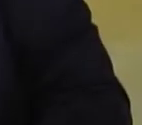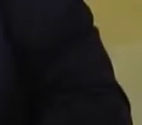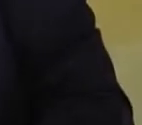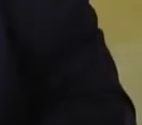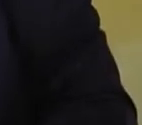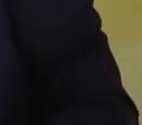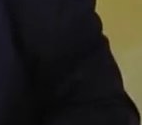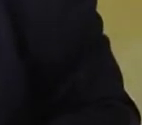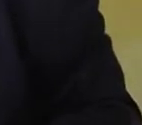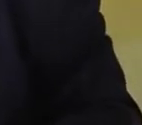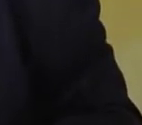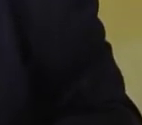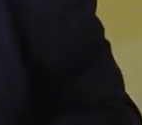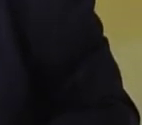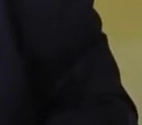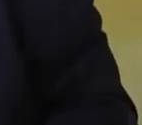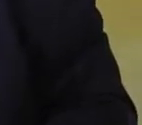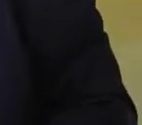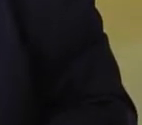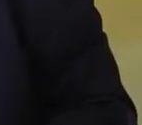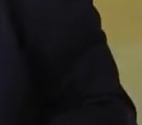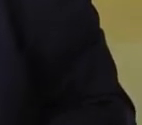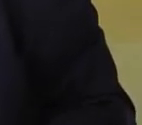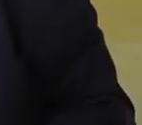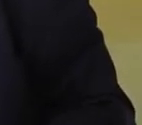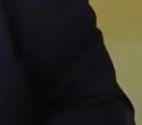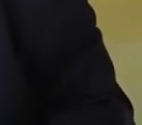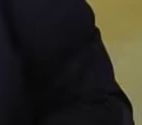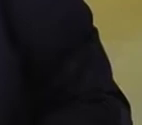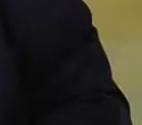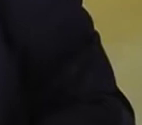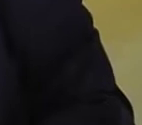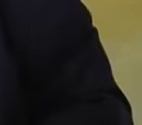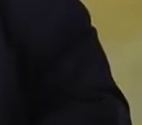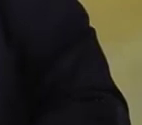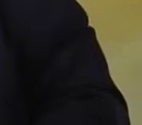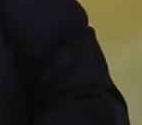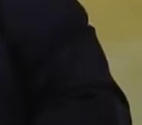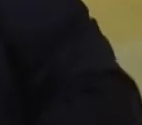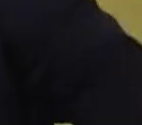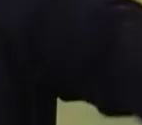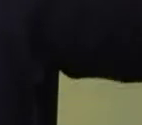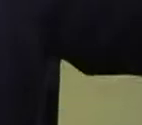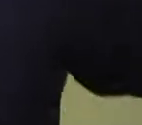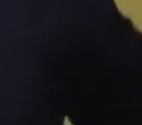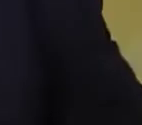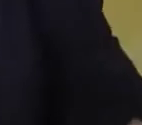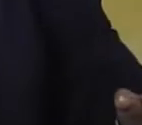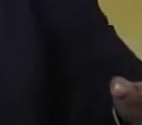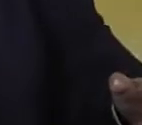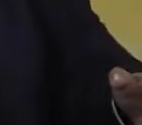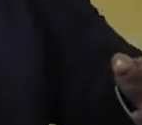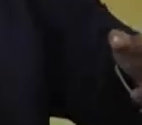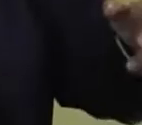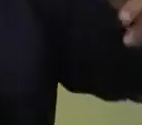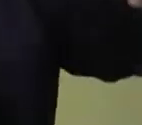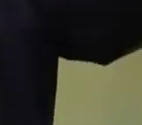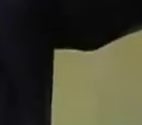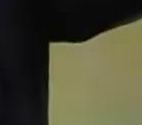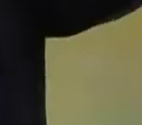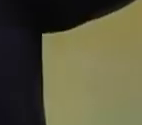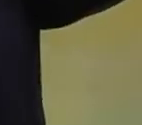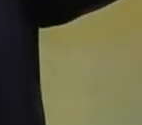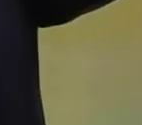a pedrada y le decían muere por qué tú tienes que hablar de Jesús resuc ad Cállate la